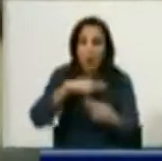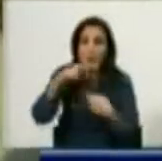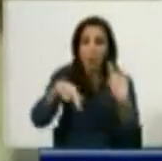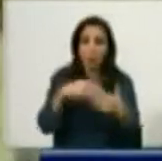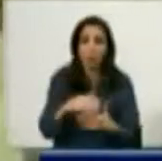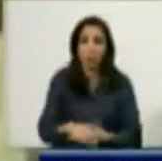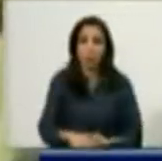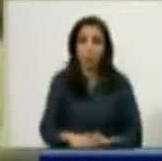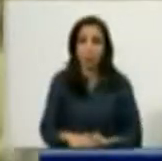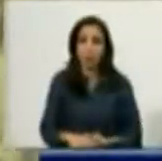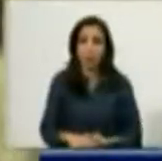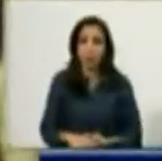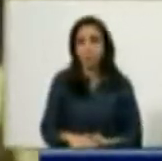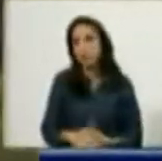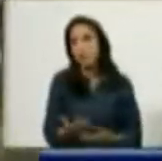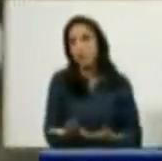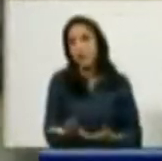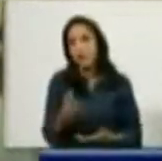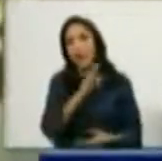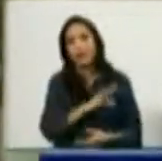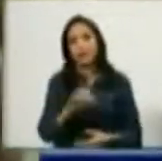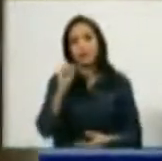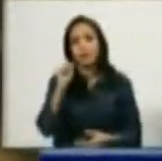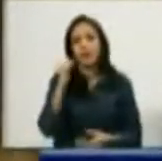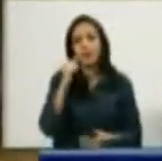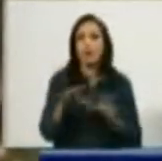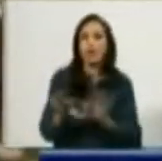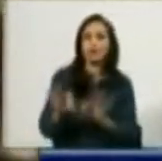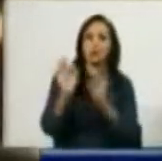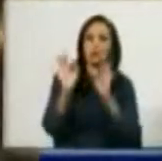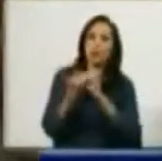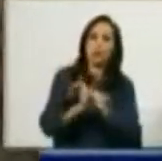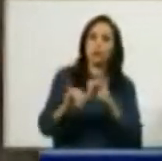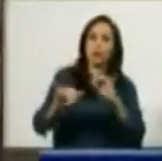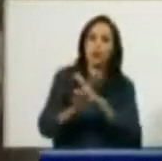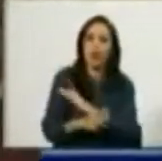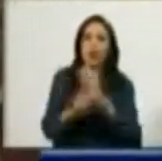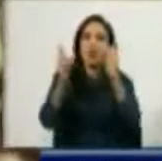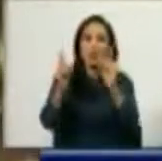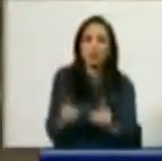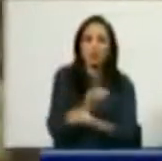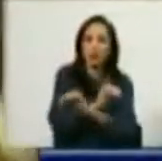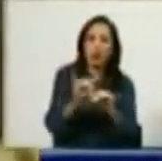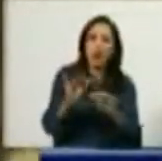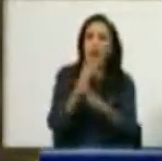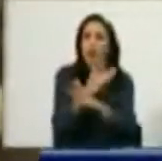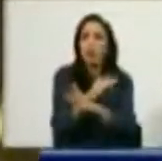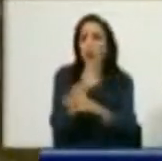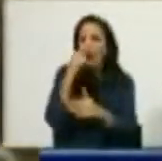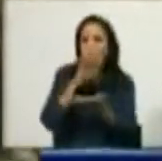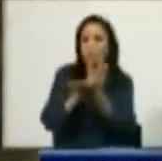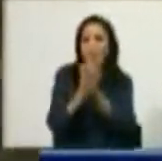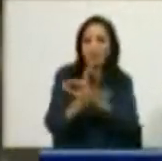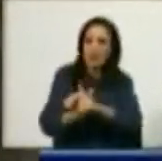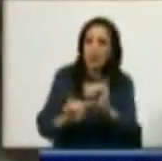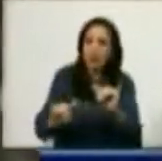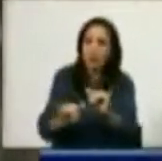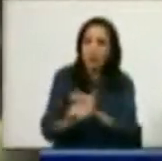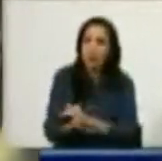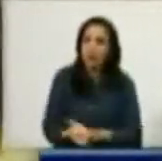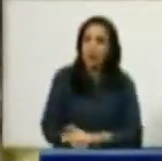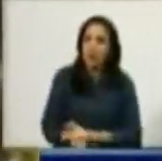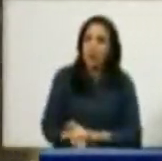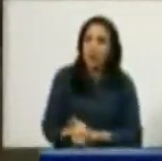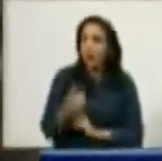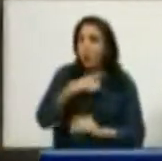el socialismo no es una opción coyuntural no es un juego pasajero no es ni puede